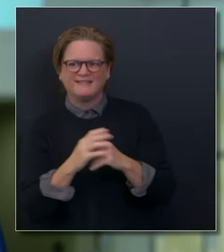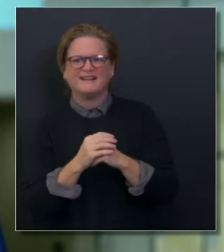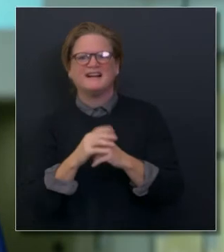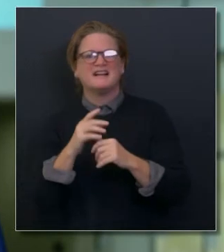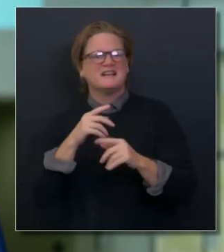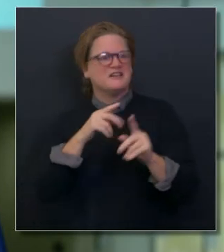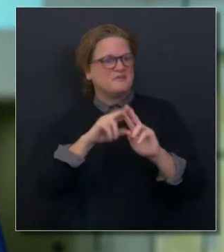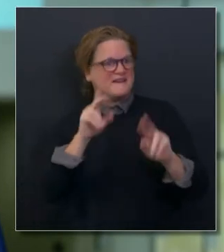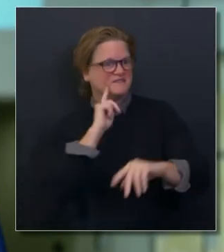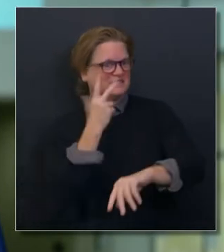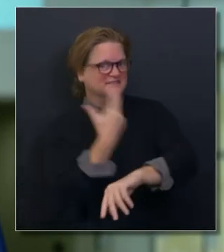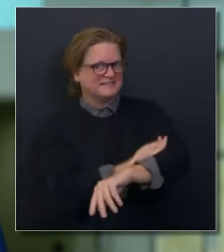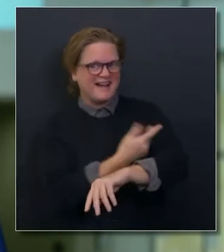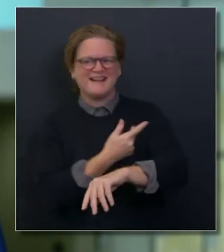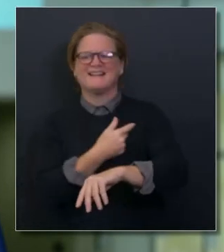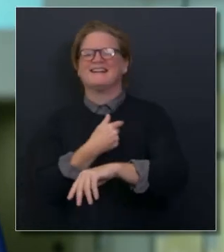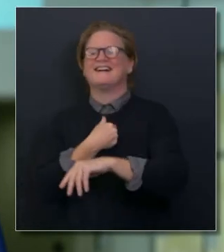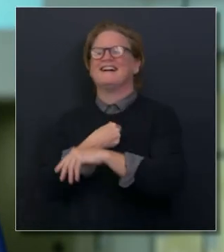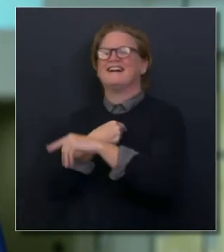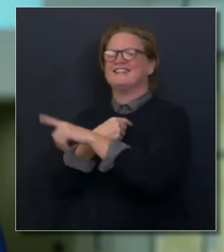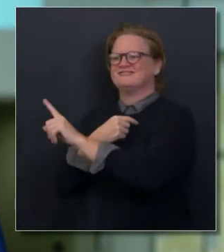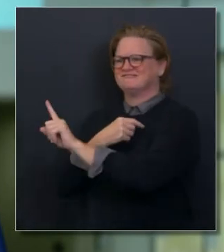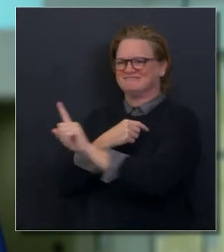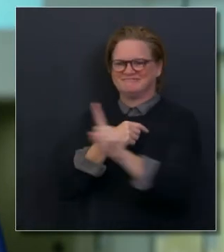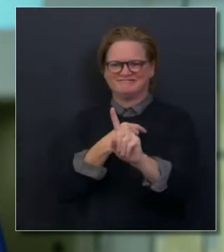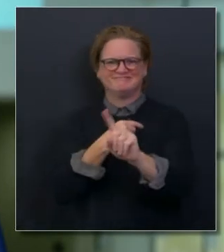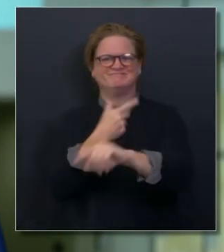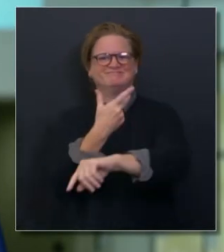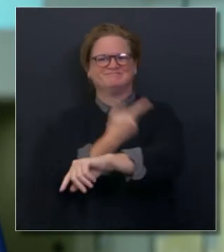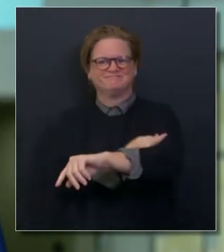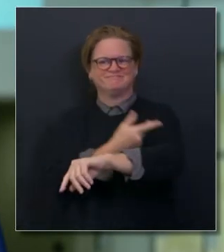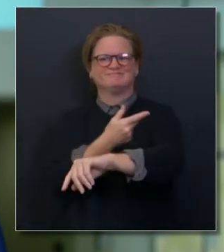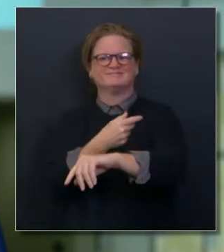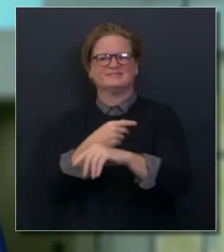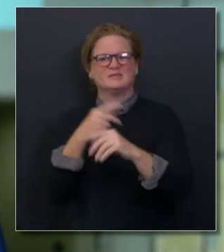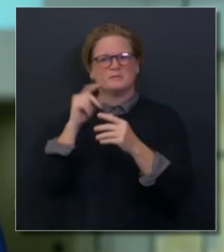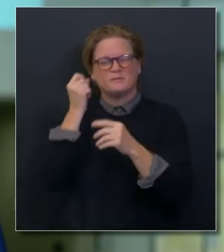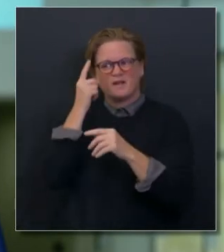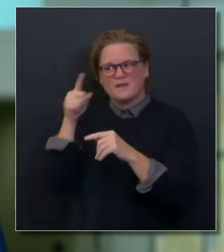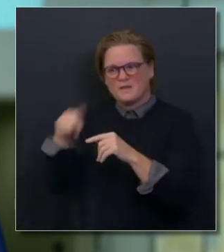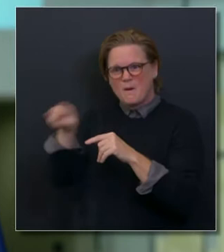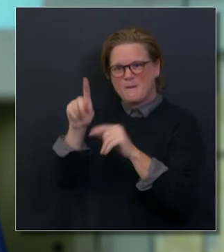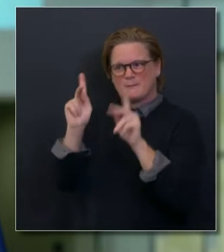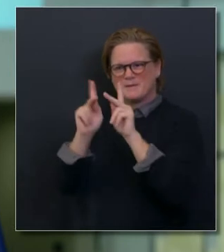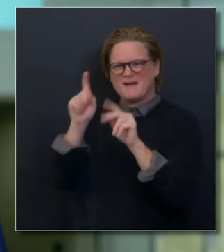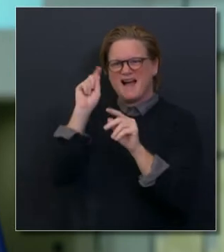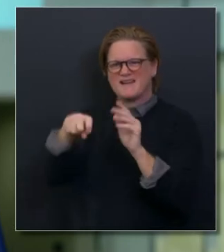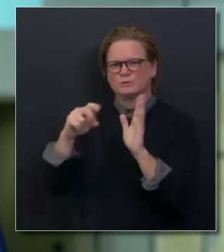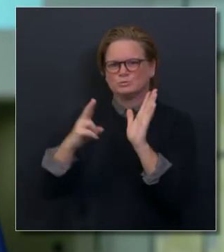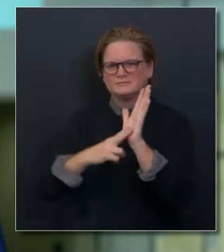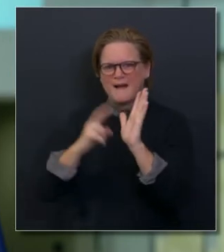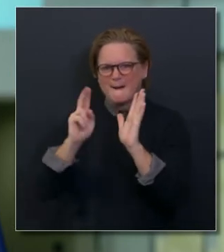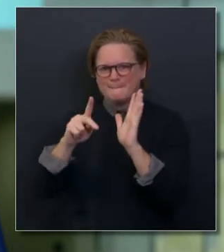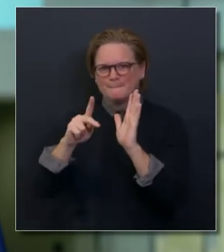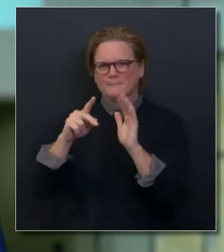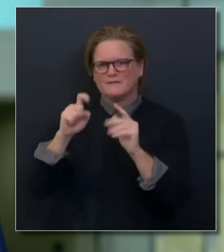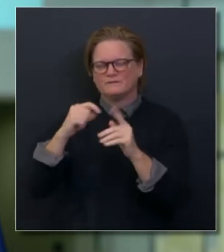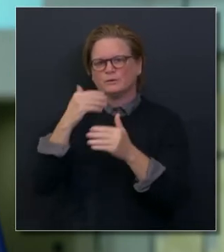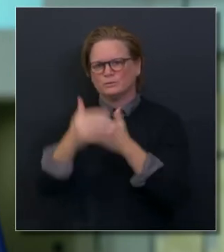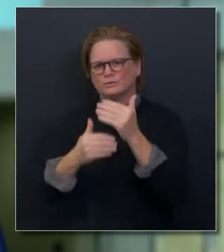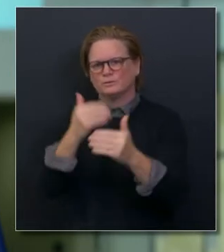y preparar todos los vials y todas las que van a los frascos que se van a utilizar o las